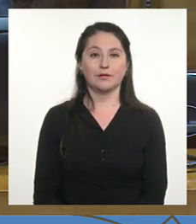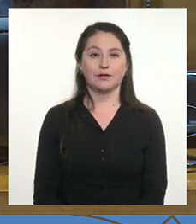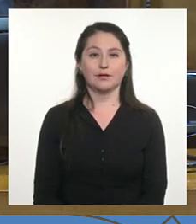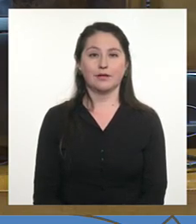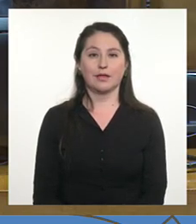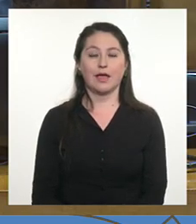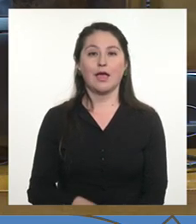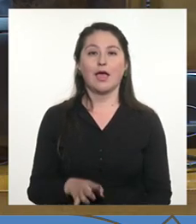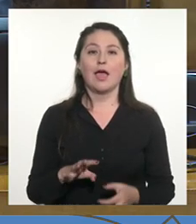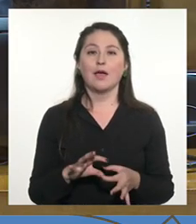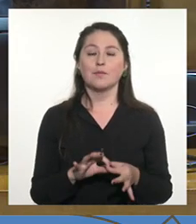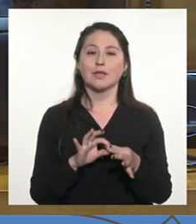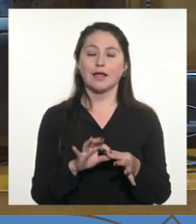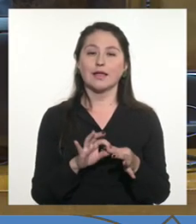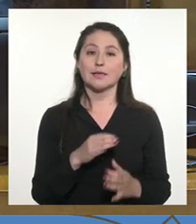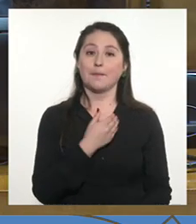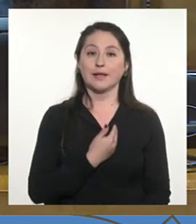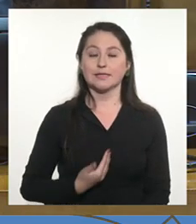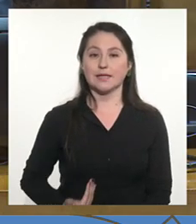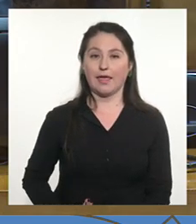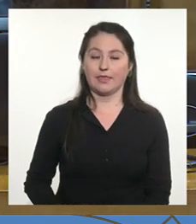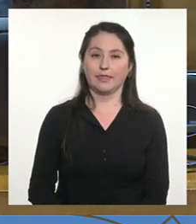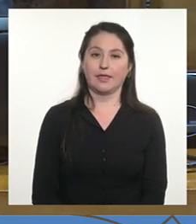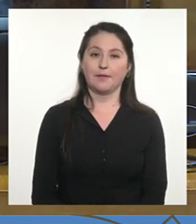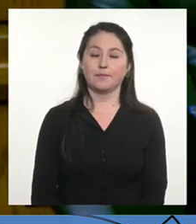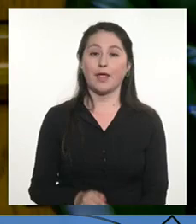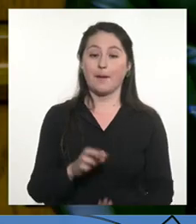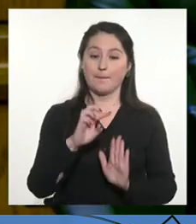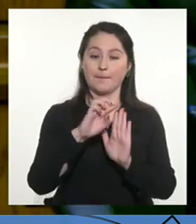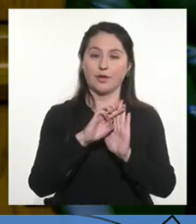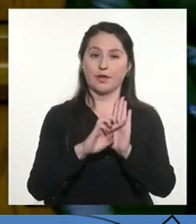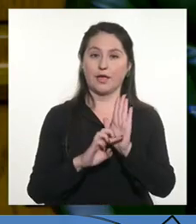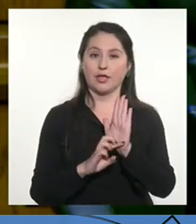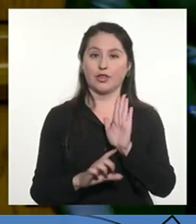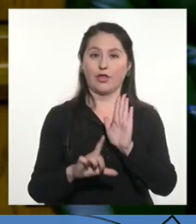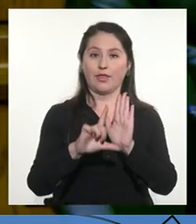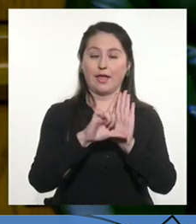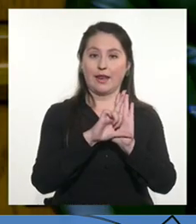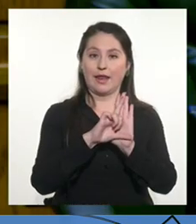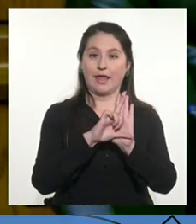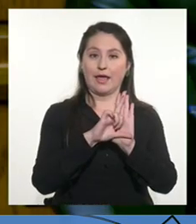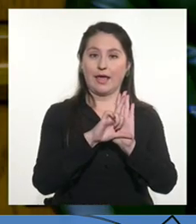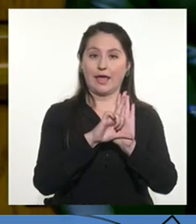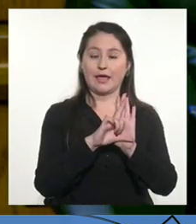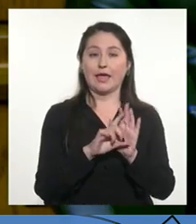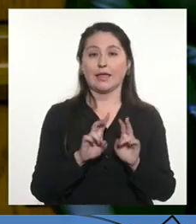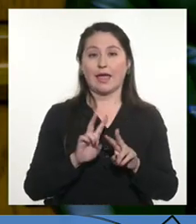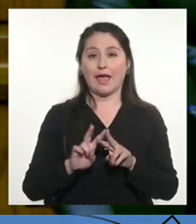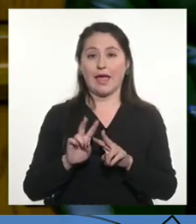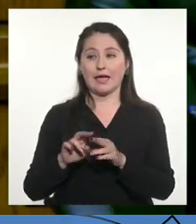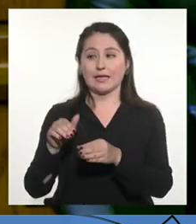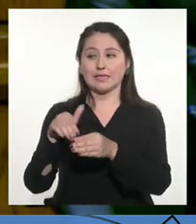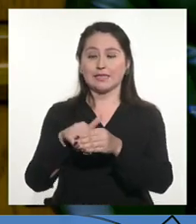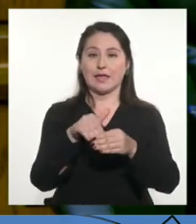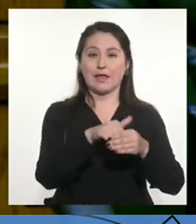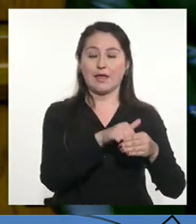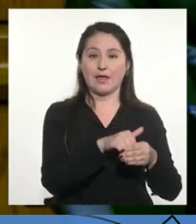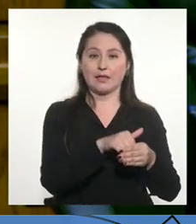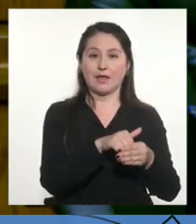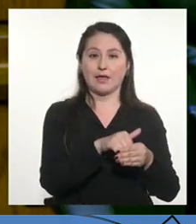gracias presidente el proyecto de ley que se somete a la votación en general de esta sala